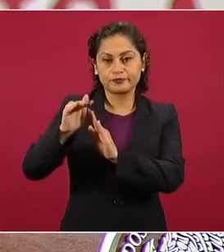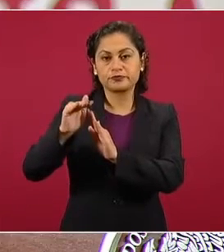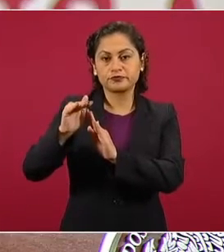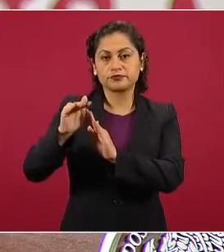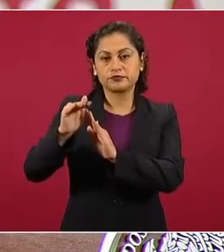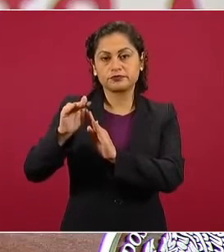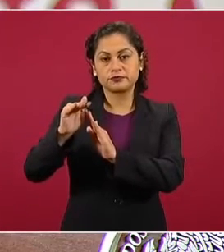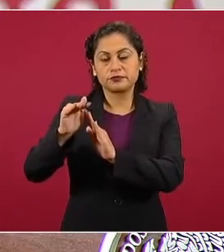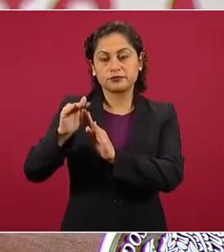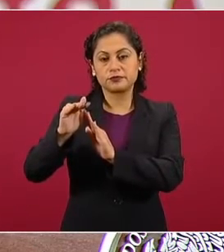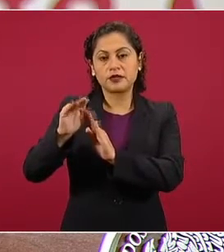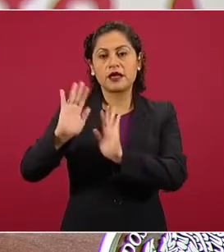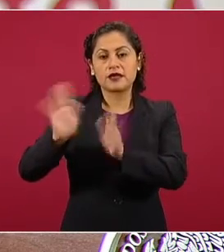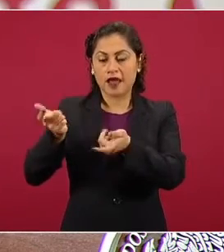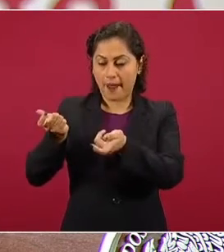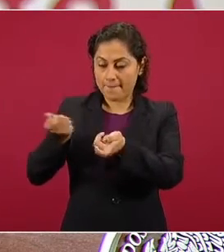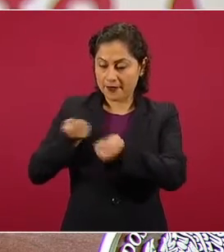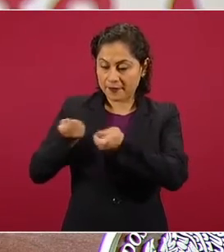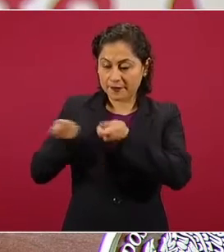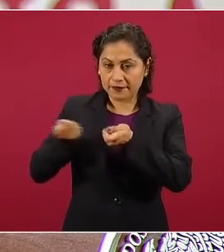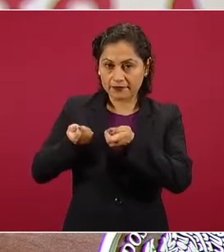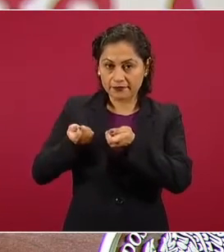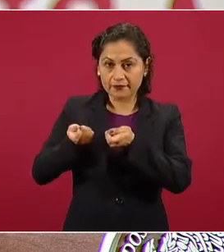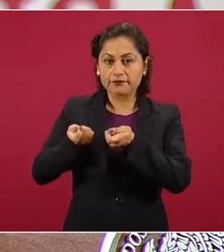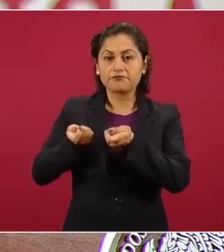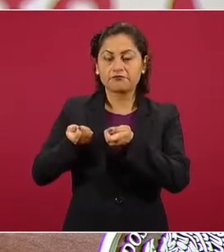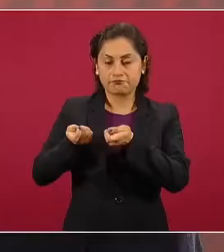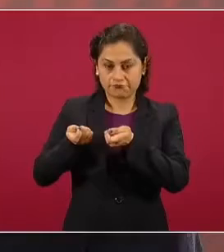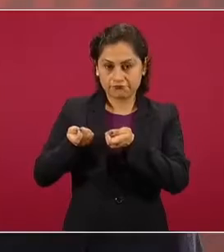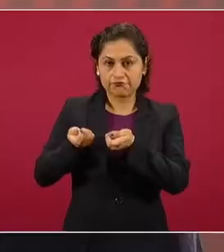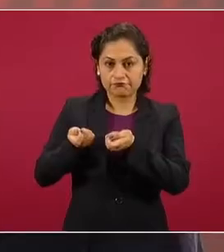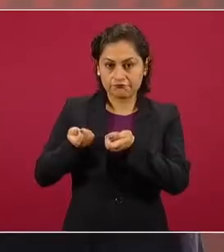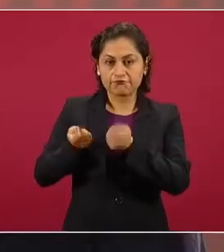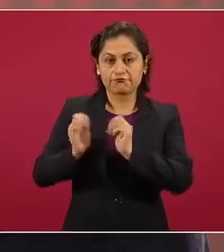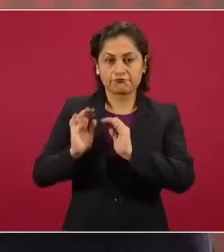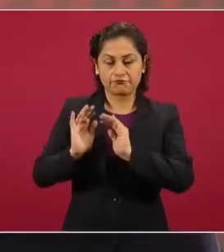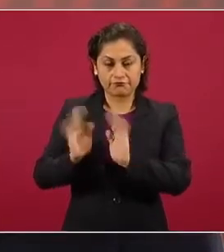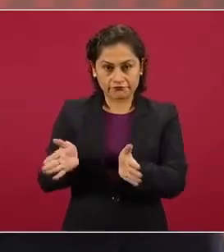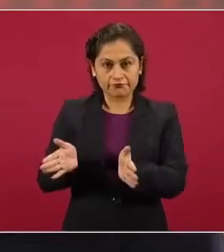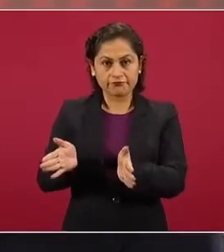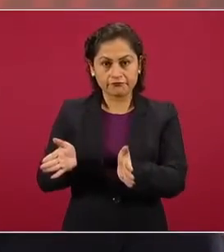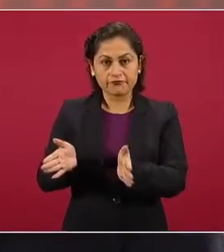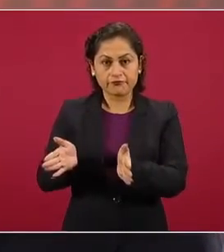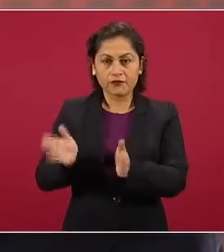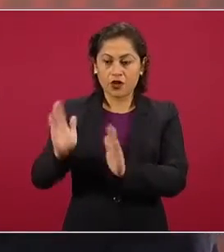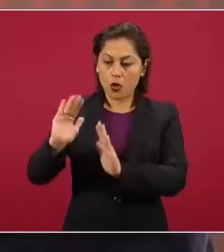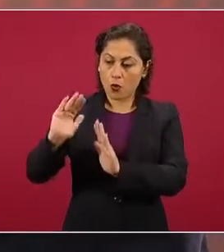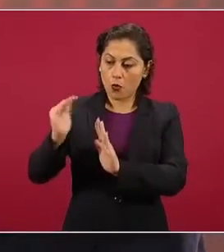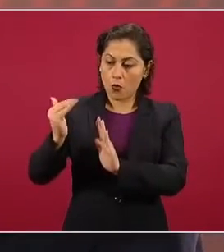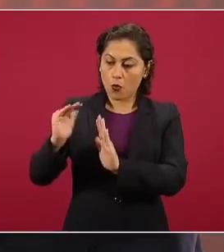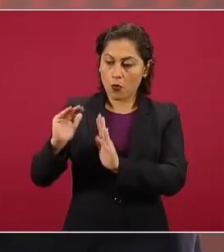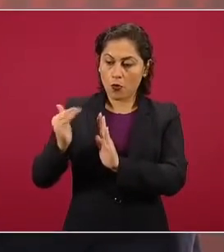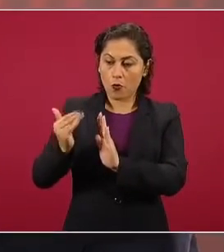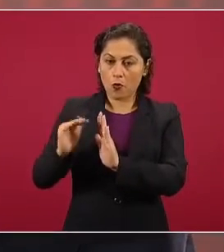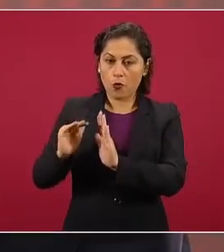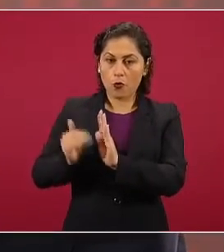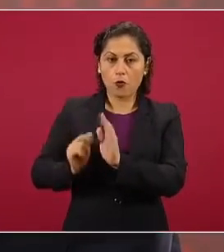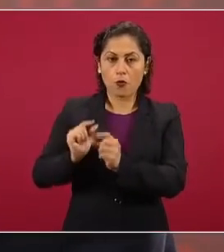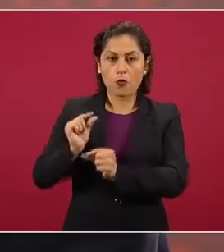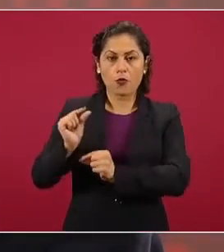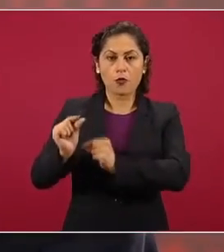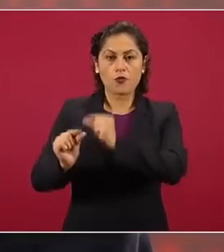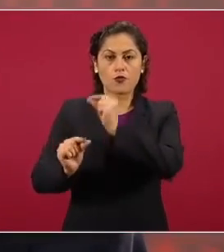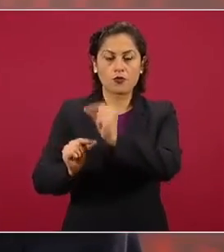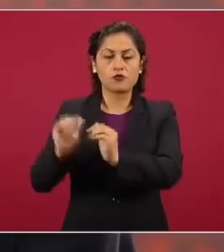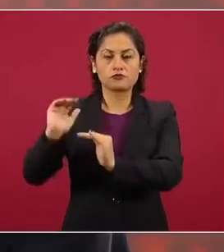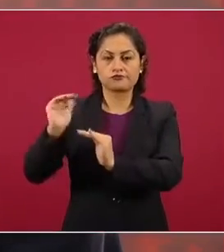el control de las aguas, ya está bajando el nivel en los